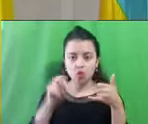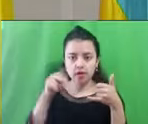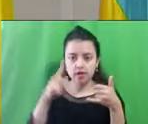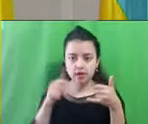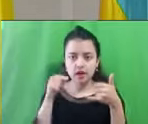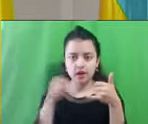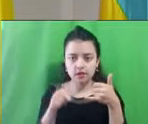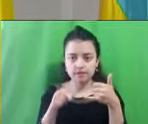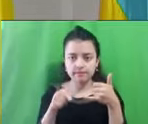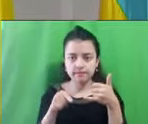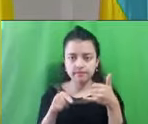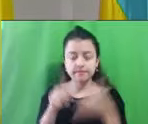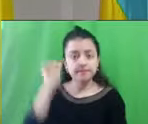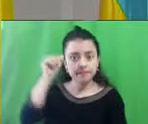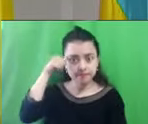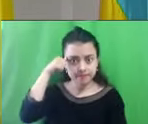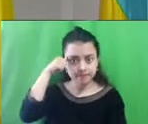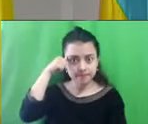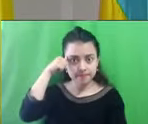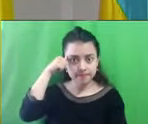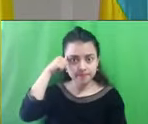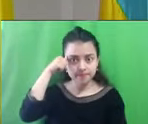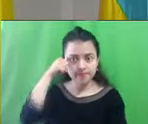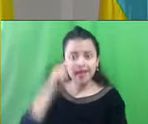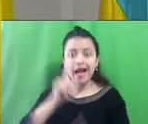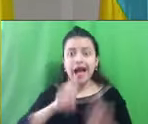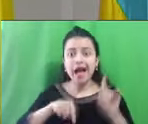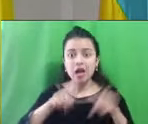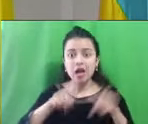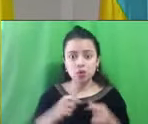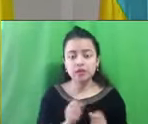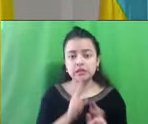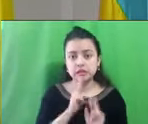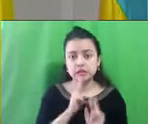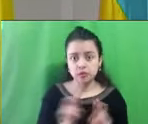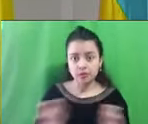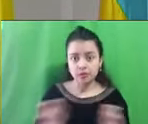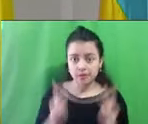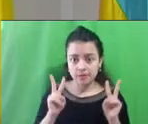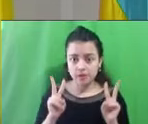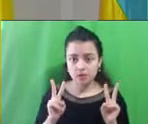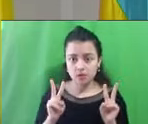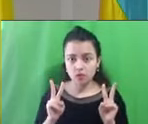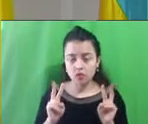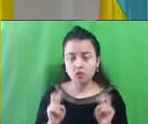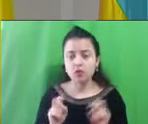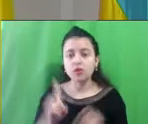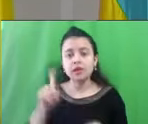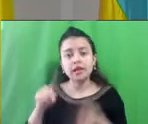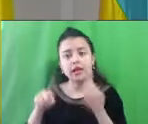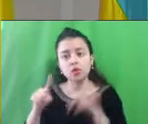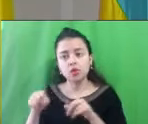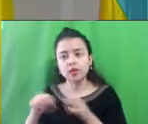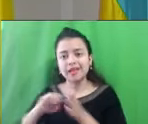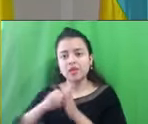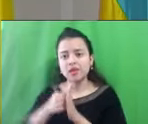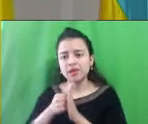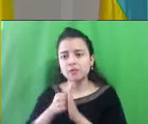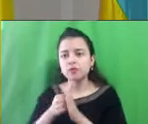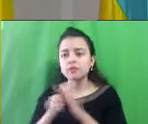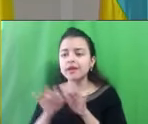Y repito, algunas las vamos a responder aquí en vivo, porque son bastantes. Y las demás, todas ellas se